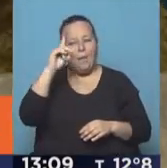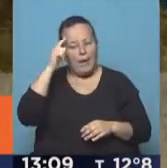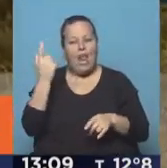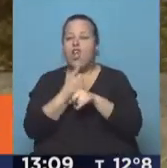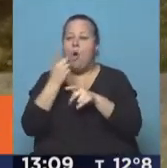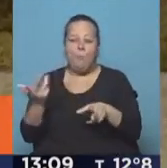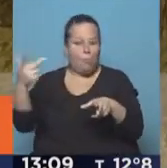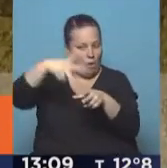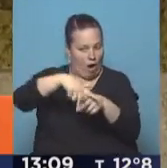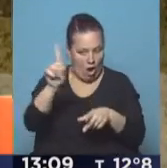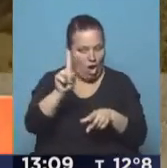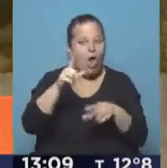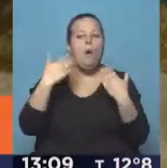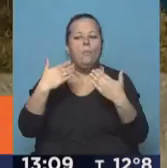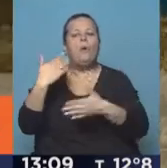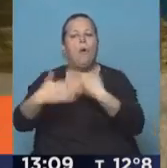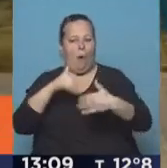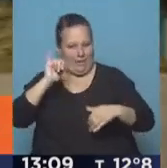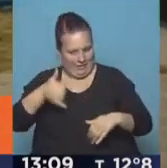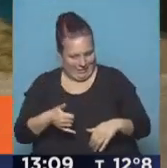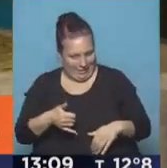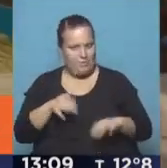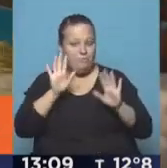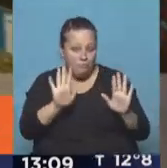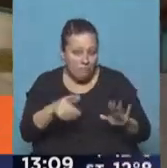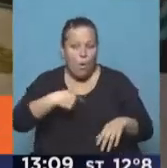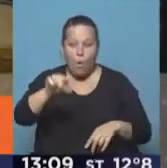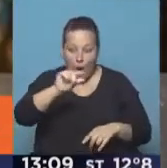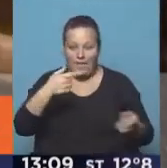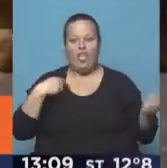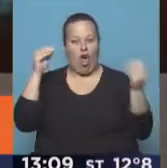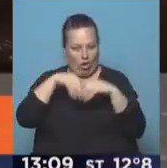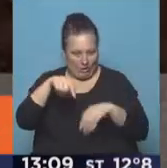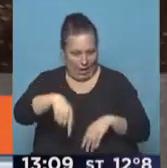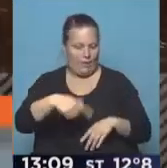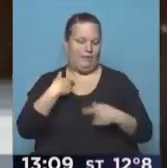pueden montar, sí pueden jugar con ellos. Así que bueno, en un ratito nos vemos. Ahora ustedes.